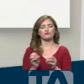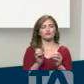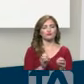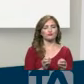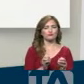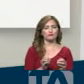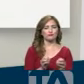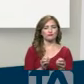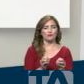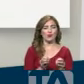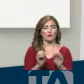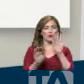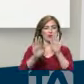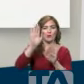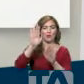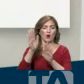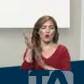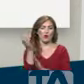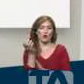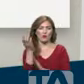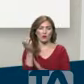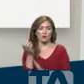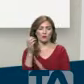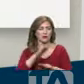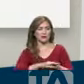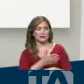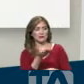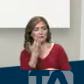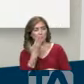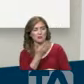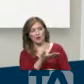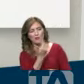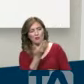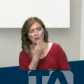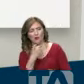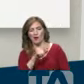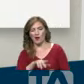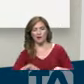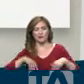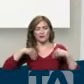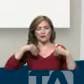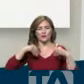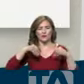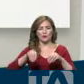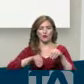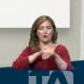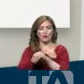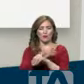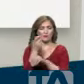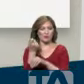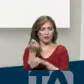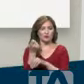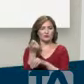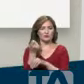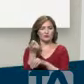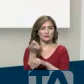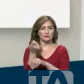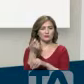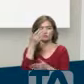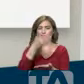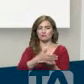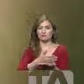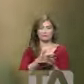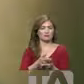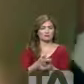esas casas de valores que a los jubilados los han estado llamando para convencerlos de que acepten y trance en estos bonos voluntarios de que de hacerlo